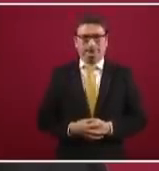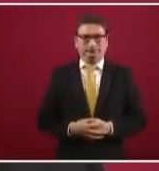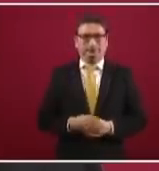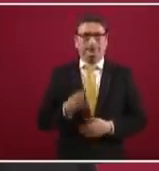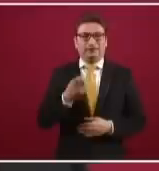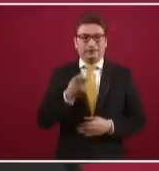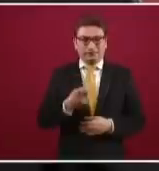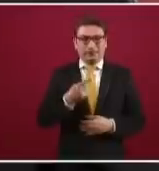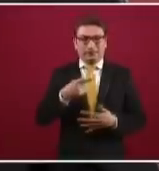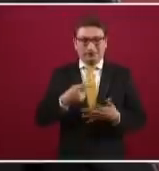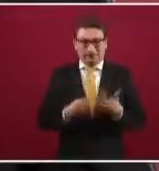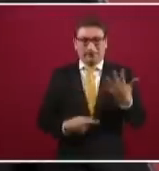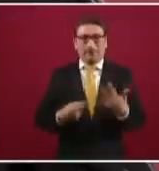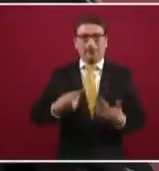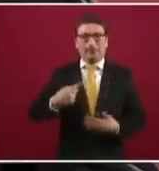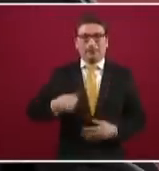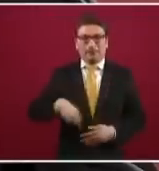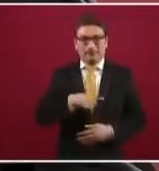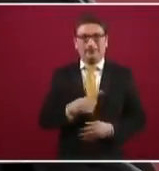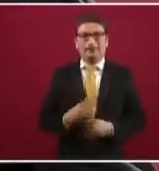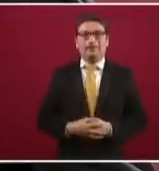que ir resolviendo